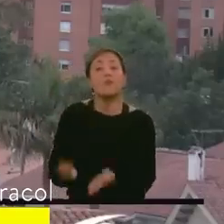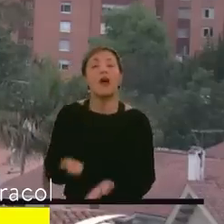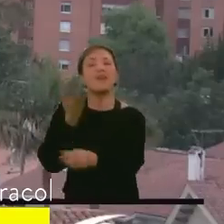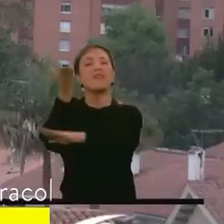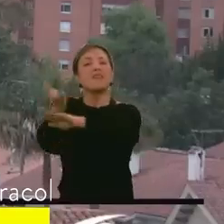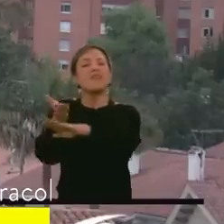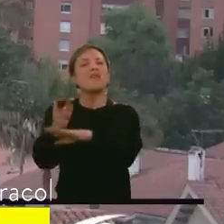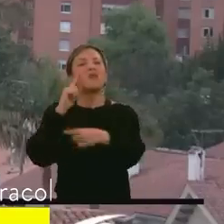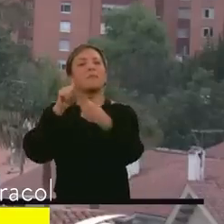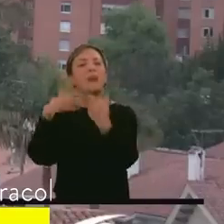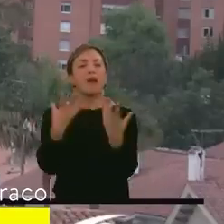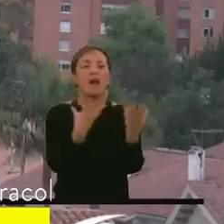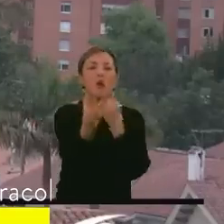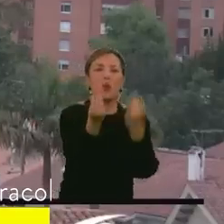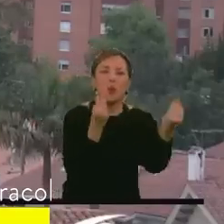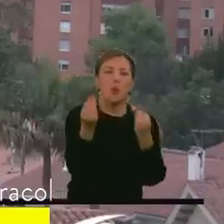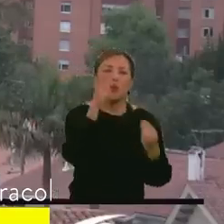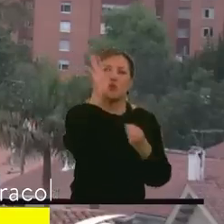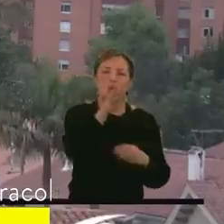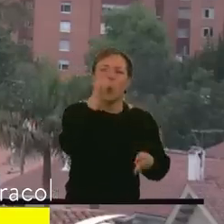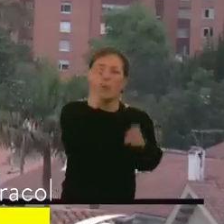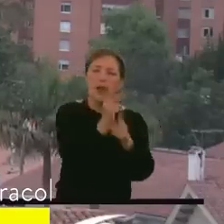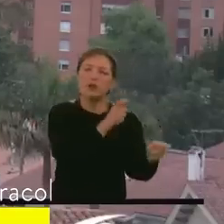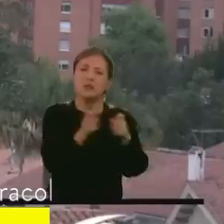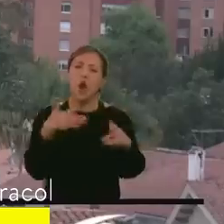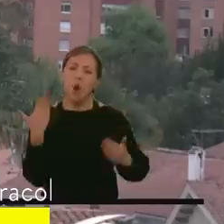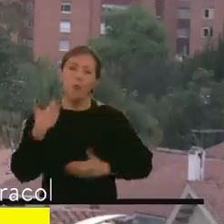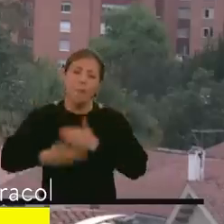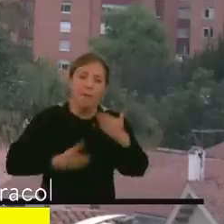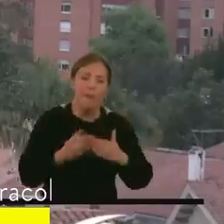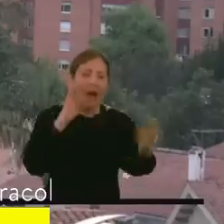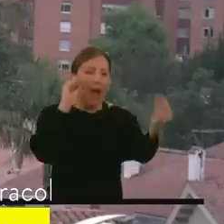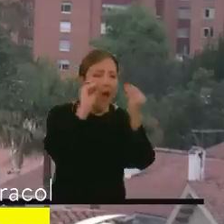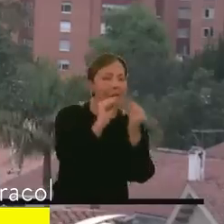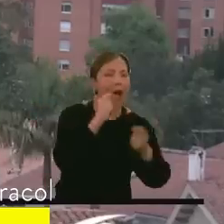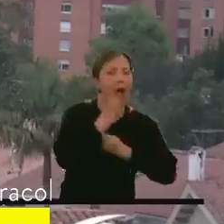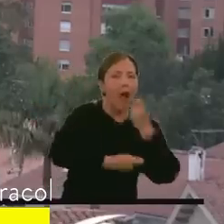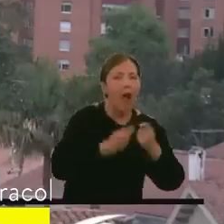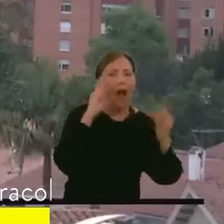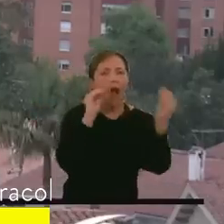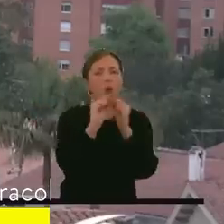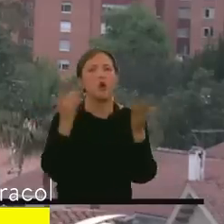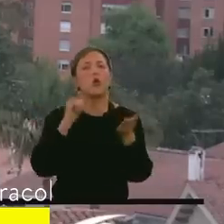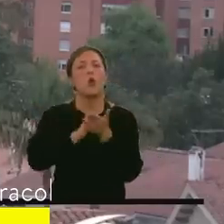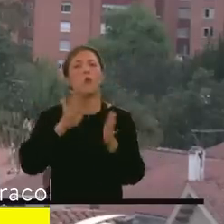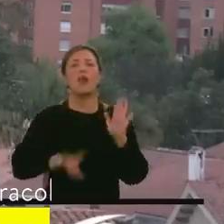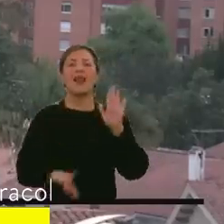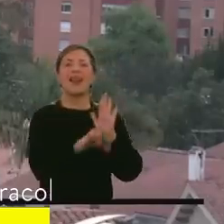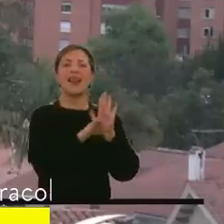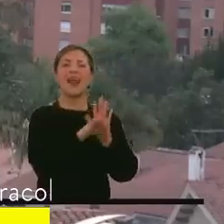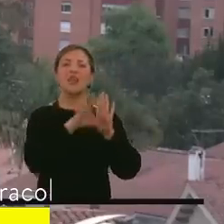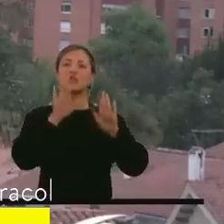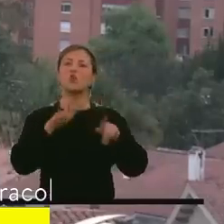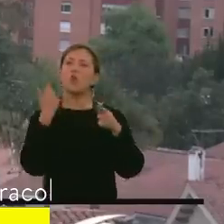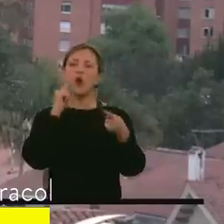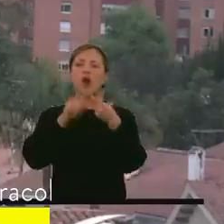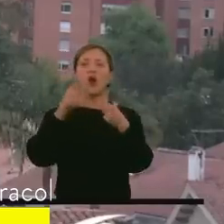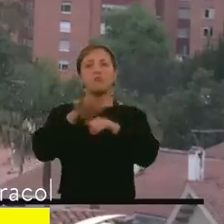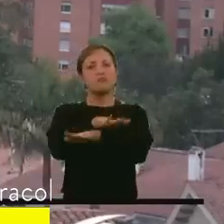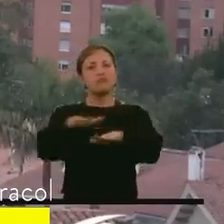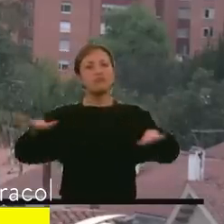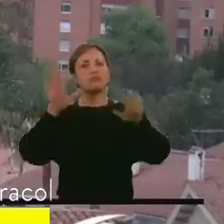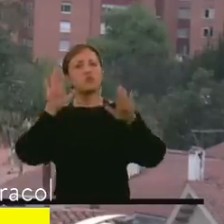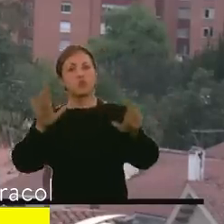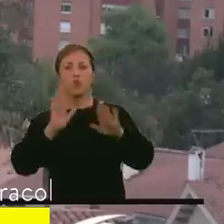los grupos alzados en armas pues iniciaran procesos negociados a través de la ley de orden público. Lo que señala es que se tiene que incluir un